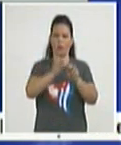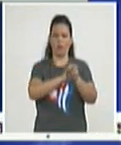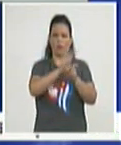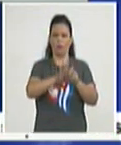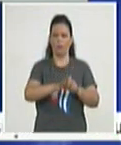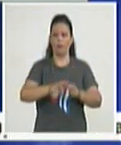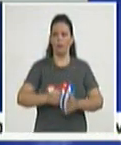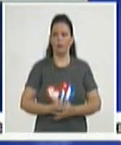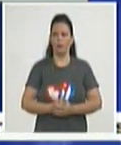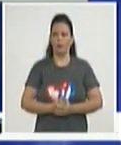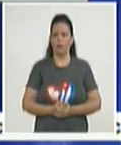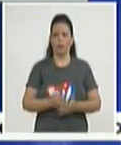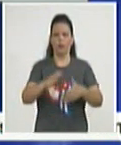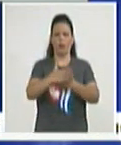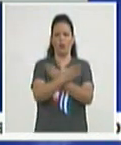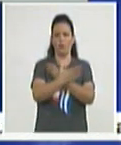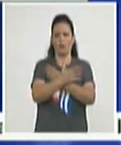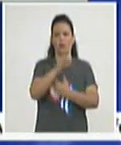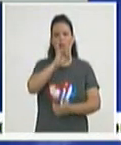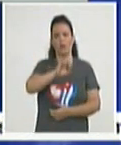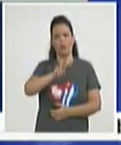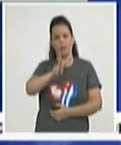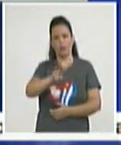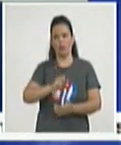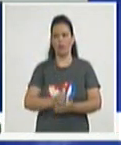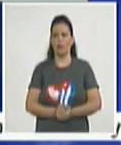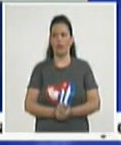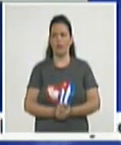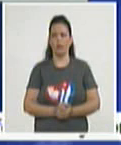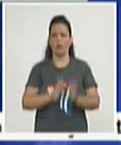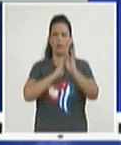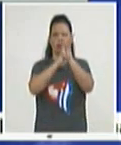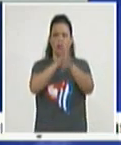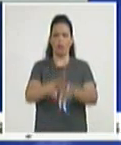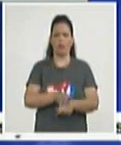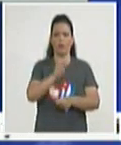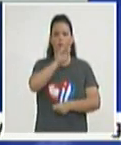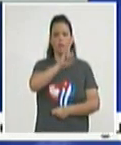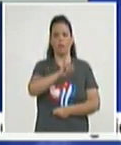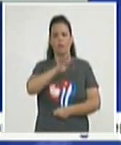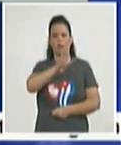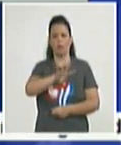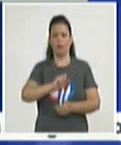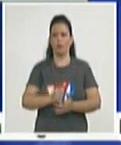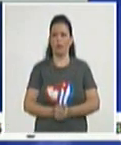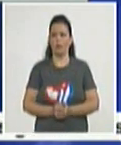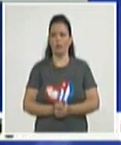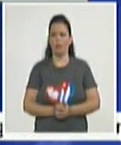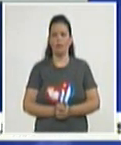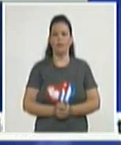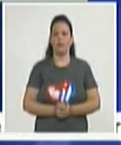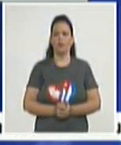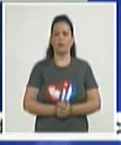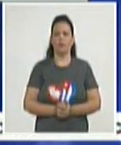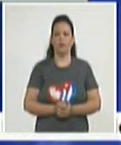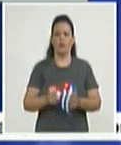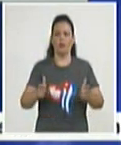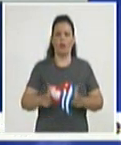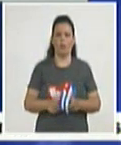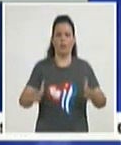Campechuela 72, Niquero 64, Bayamo 46, Bartolomé Mazó 42,